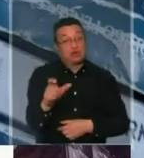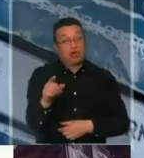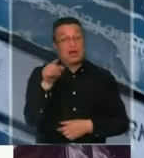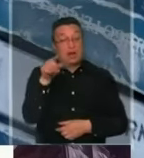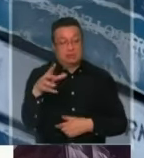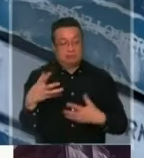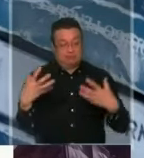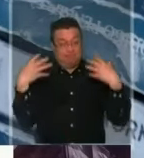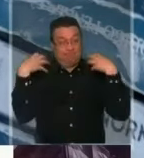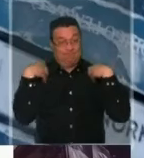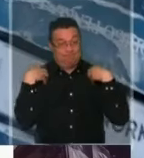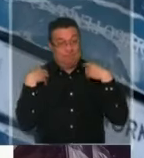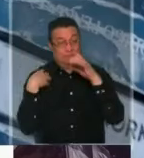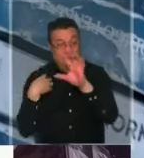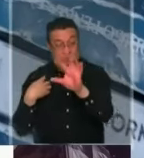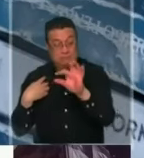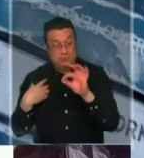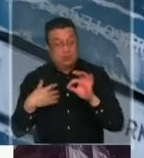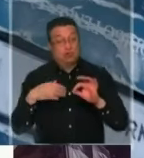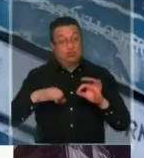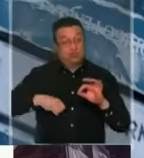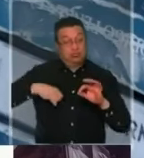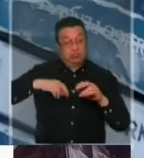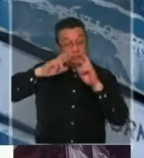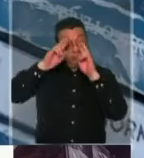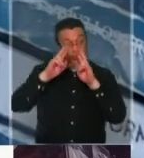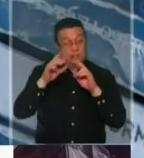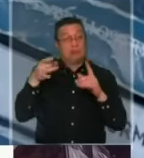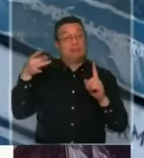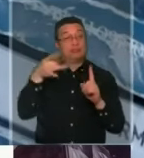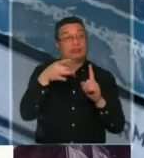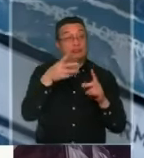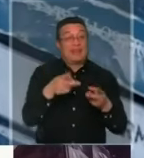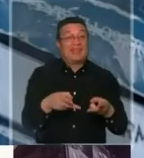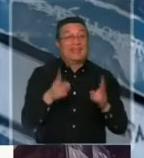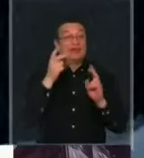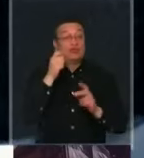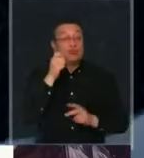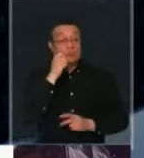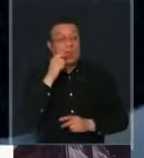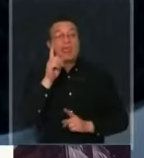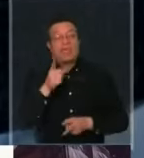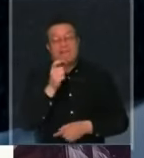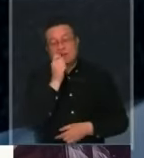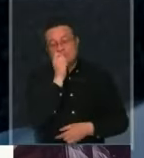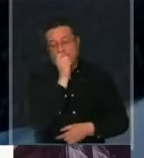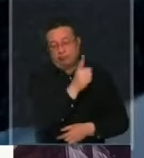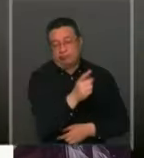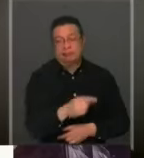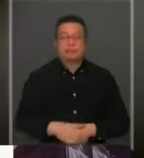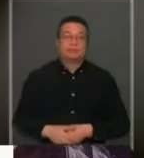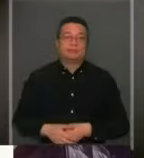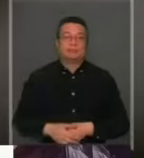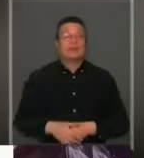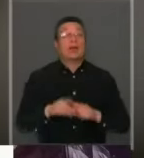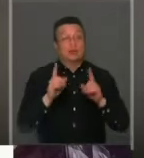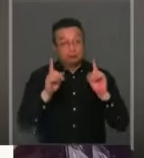cargo de privilegio y vulnera el derecho del ciudadano, eso debe ser denunciado. Y de hecho así